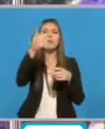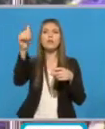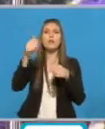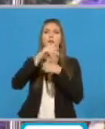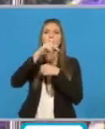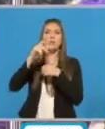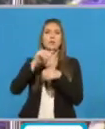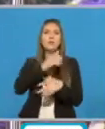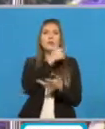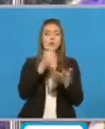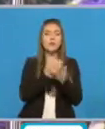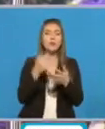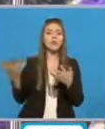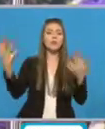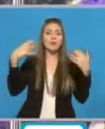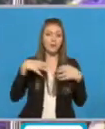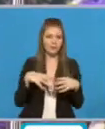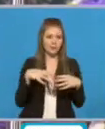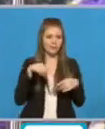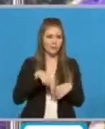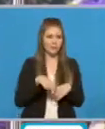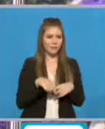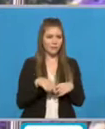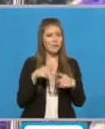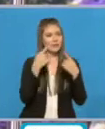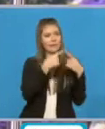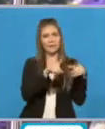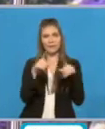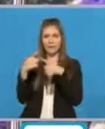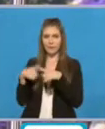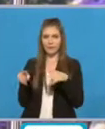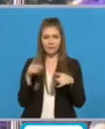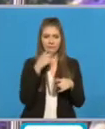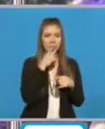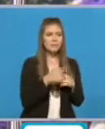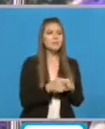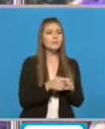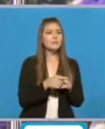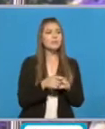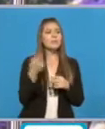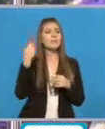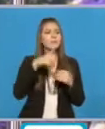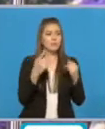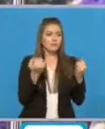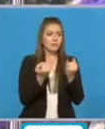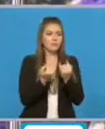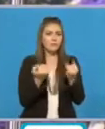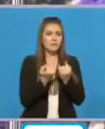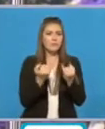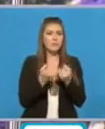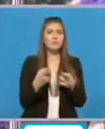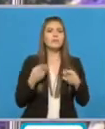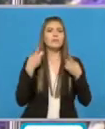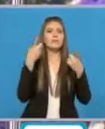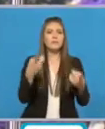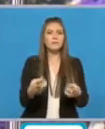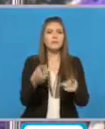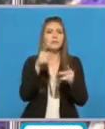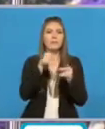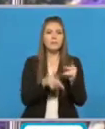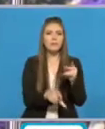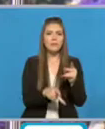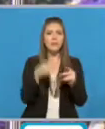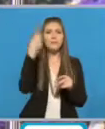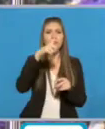bien. Entonces, esa es una diferencia muy importante, pero además da la pauta para